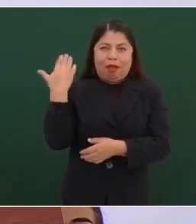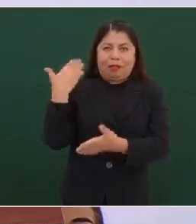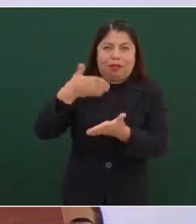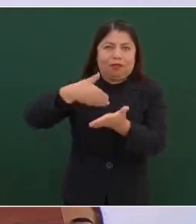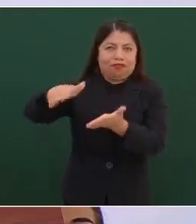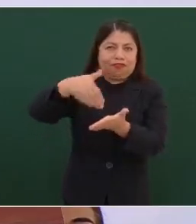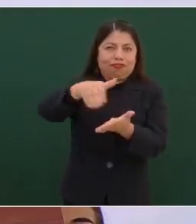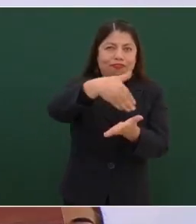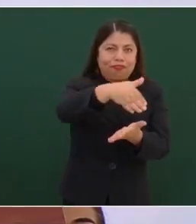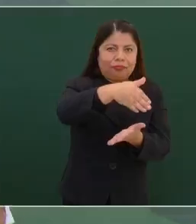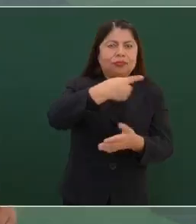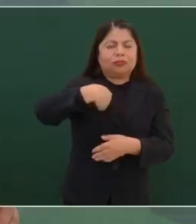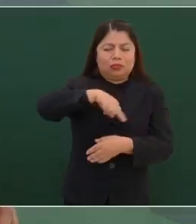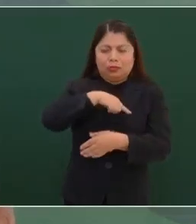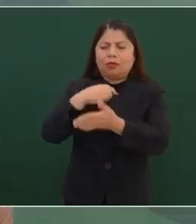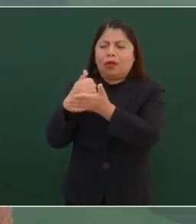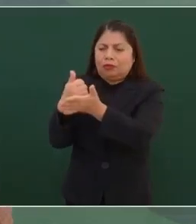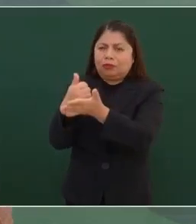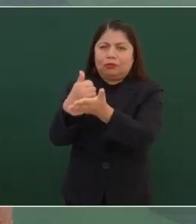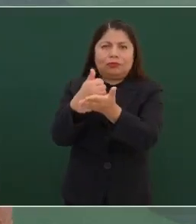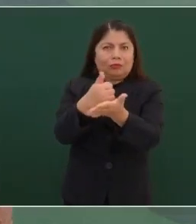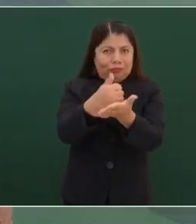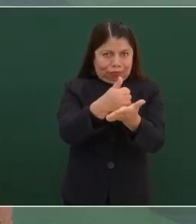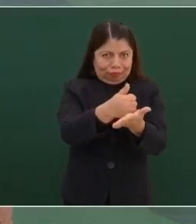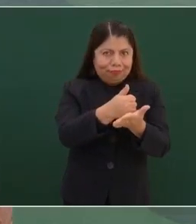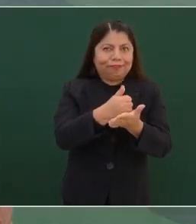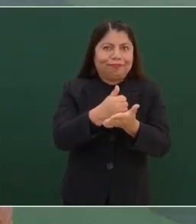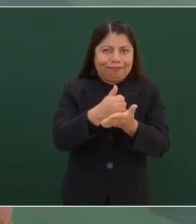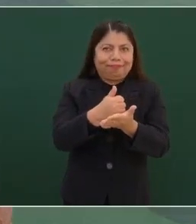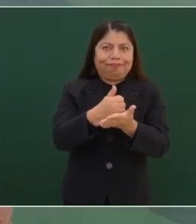que se les pagó y recibieron algo,